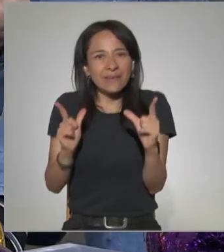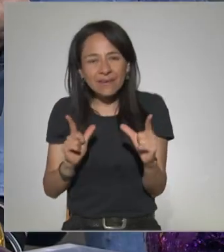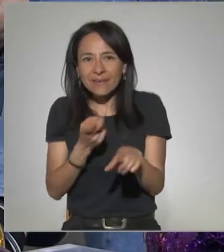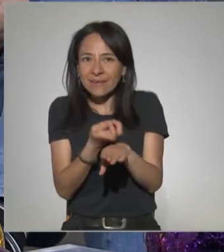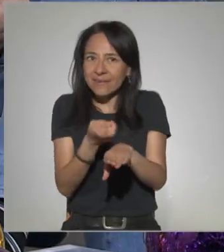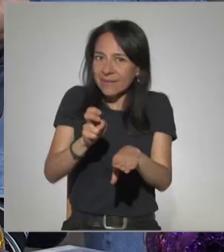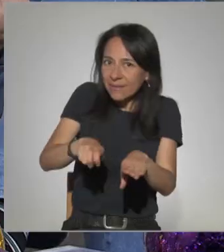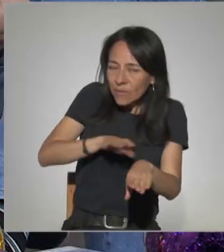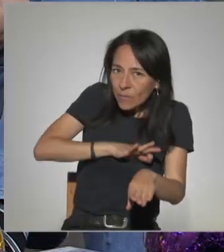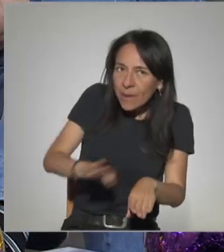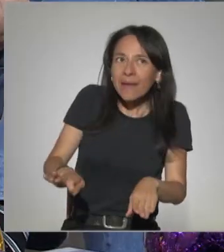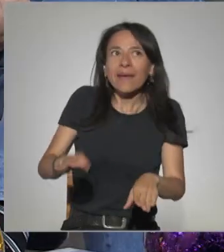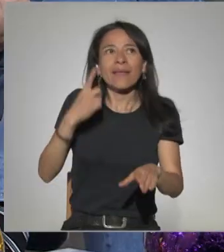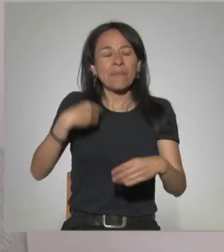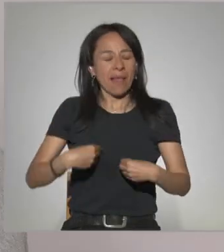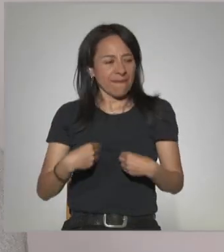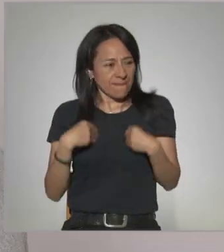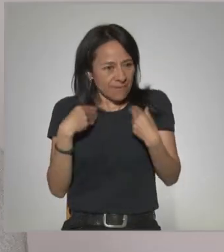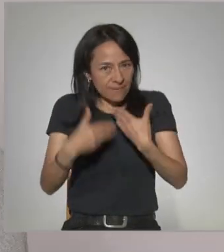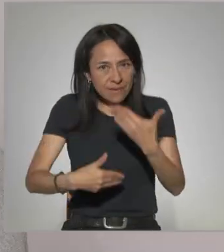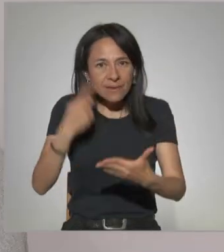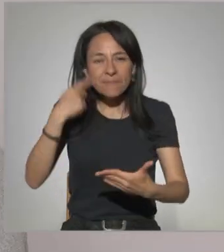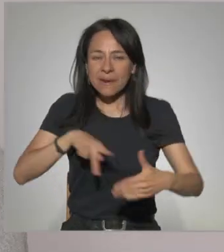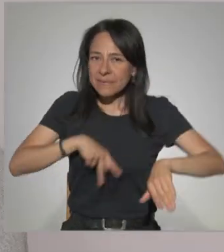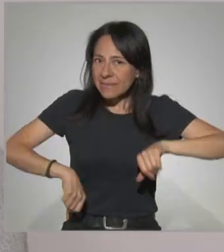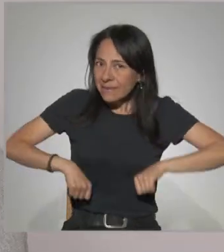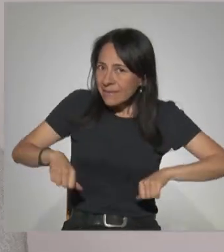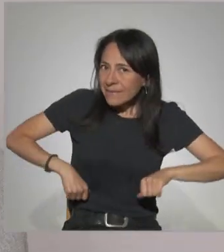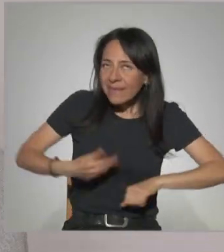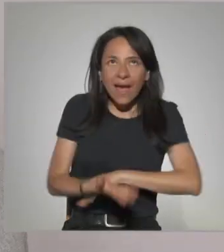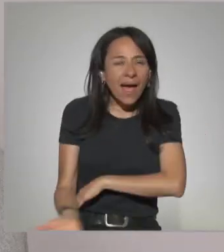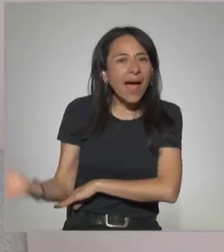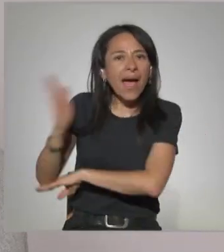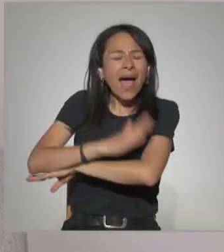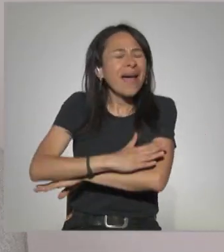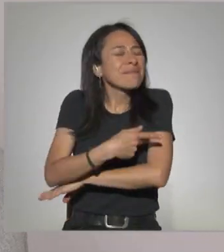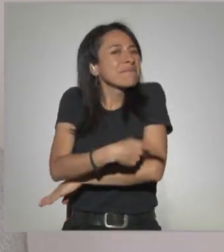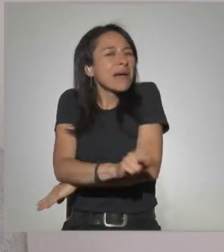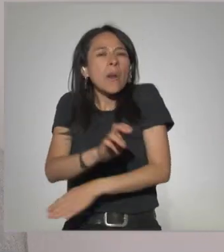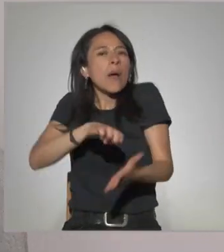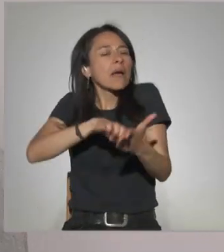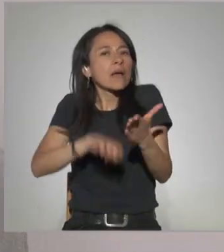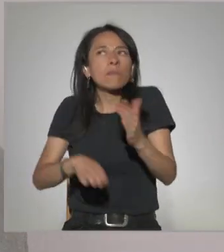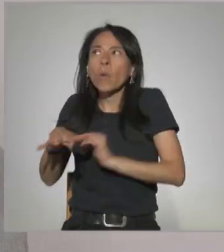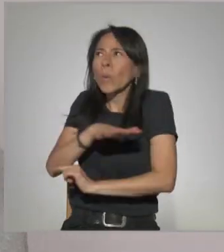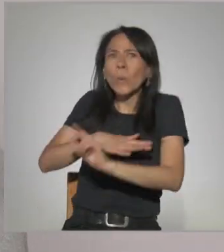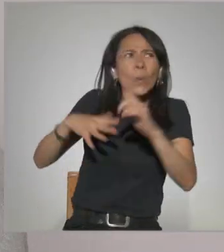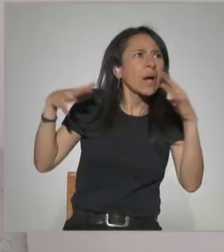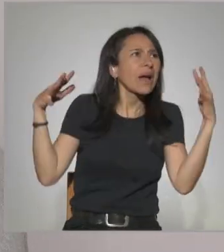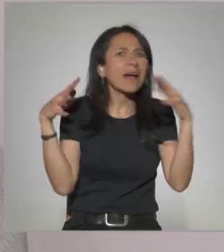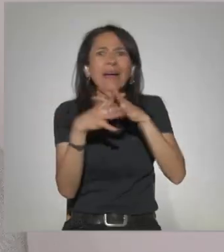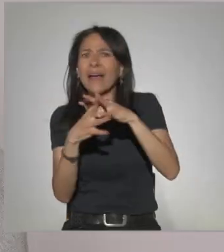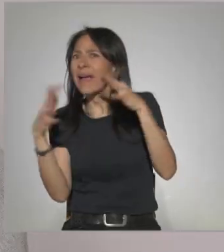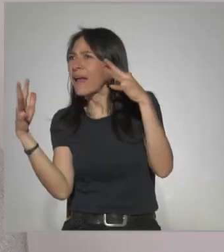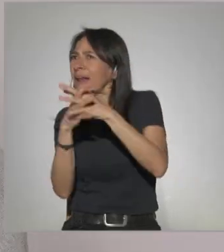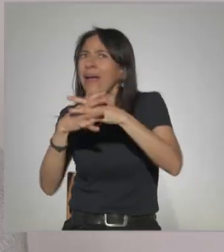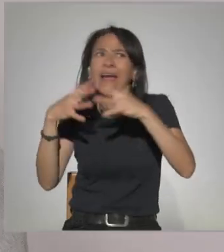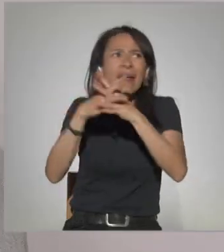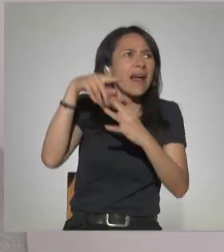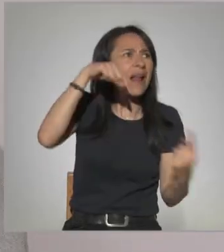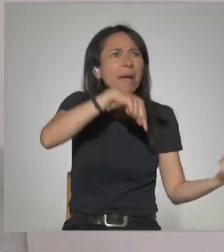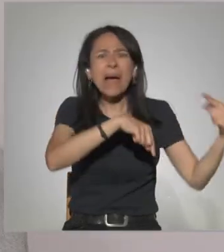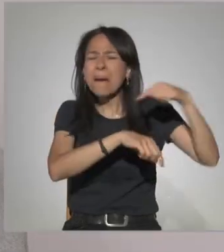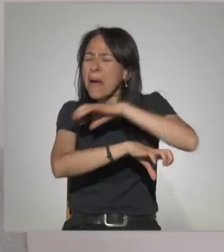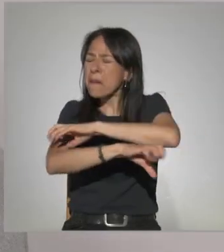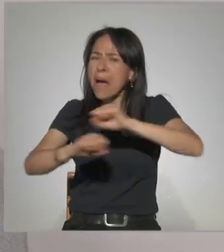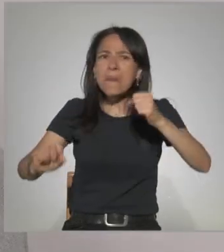estar con mis actividades cotidianas. Pero ¿qué pasa si estoy en medio de una guerra? ¿Qué pasa si estoy en medio de la alerta sísmica